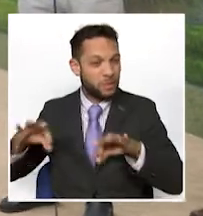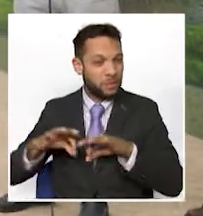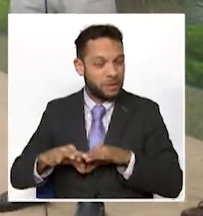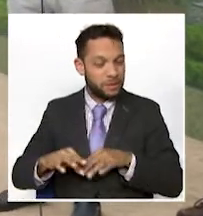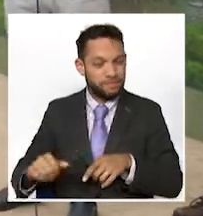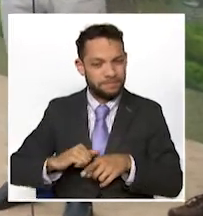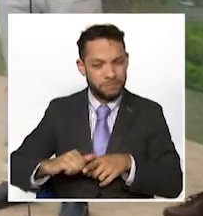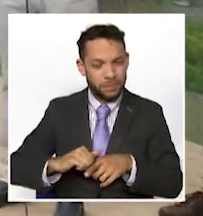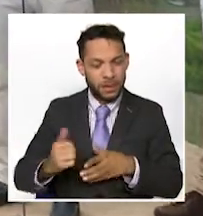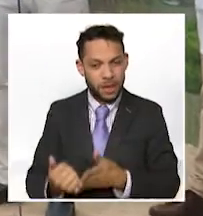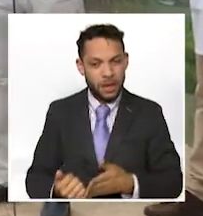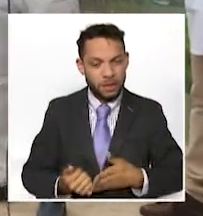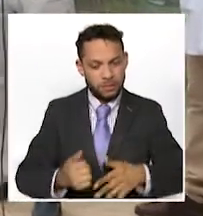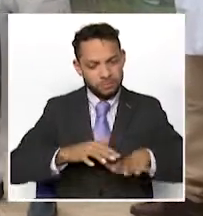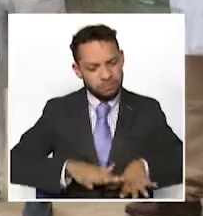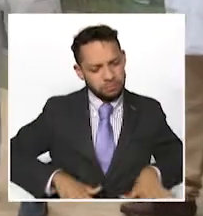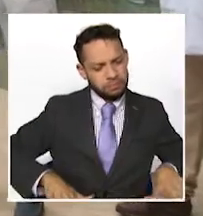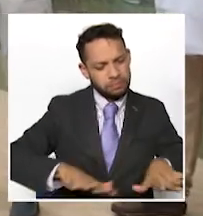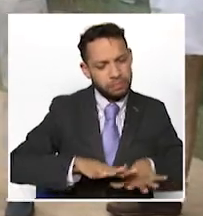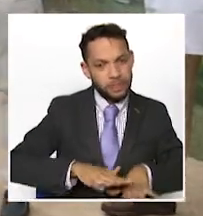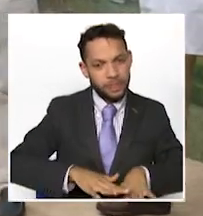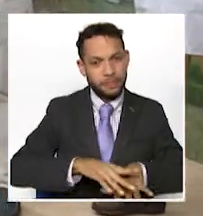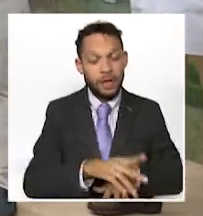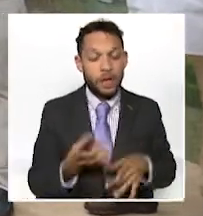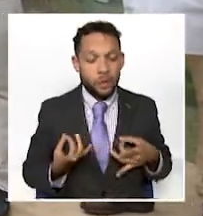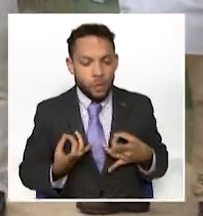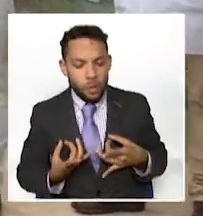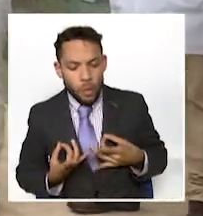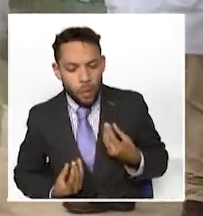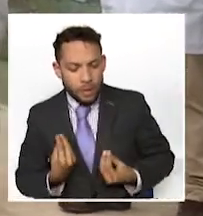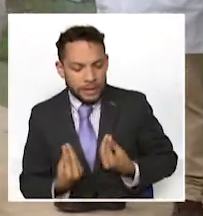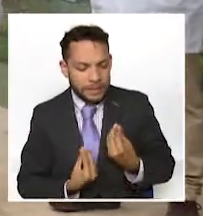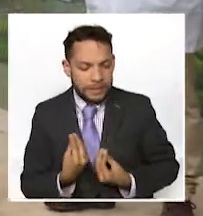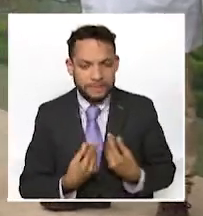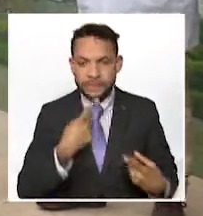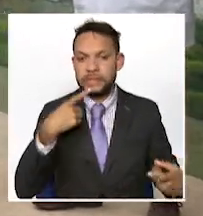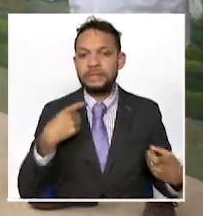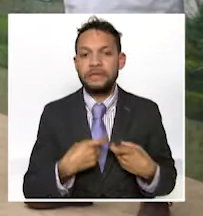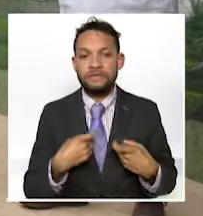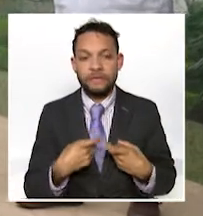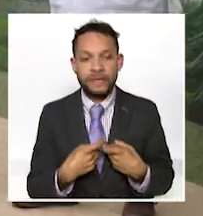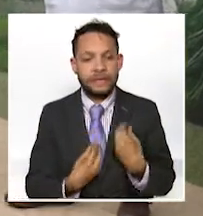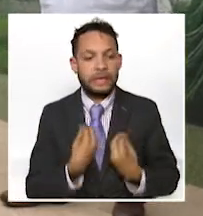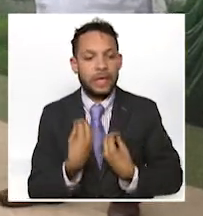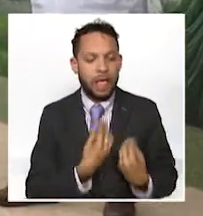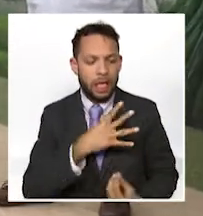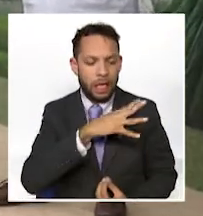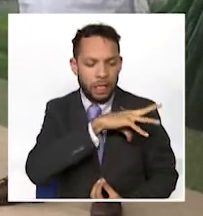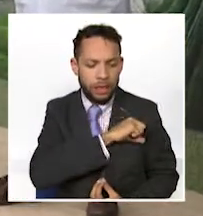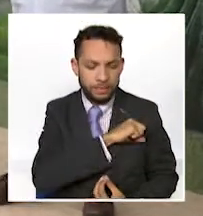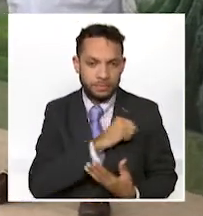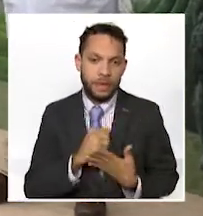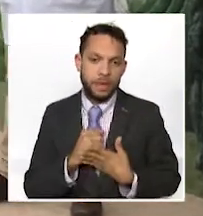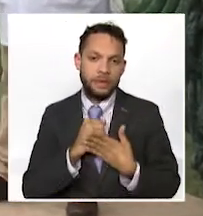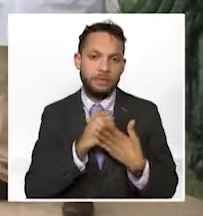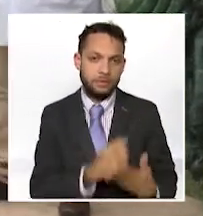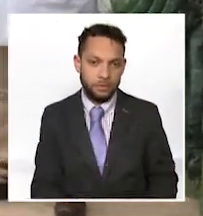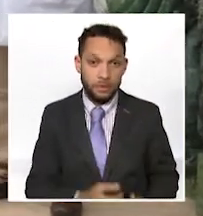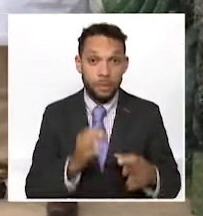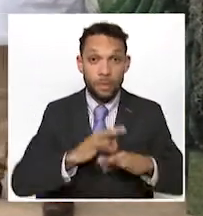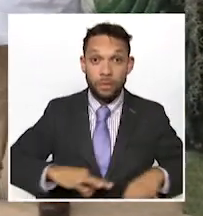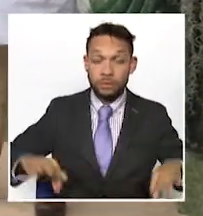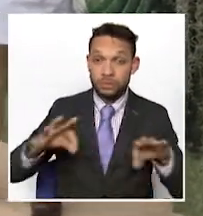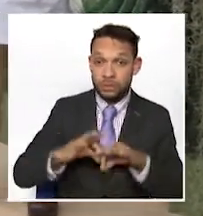de la salud tienen hidroterapia, y es el dolor. Definitivamente el dolor se ha convertido en el principal motivo